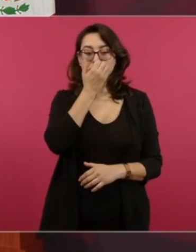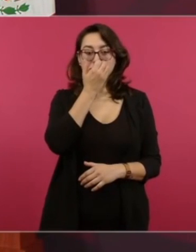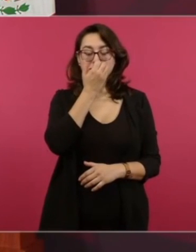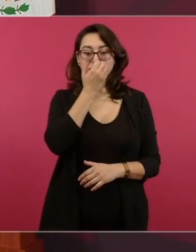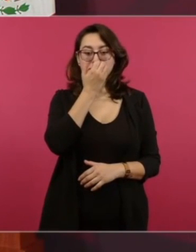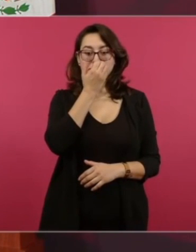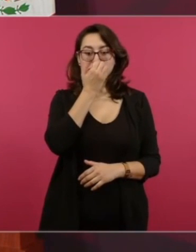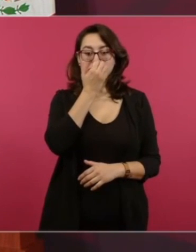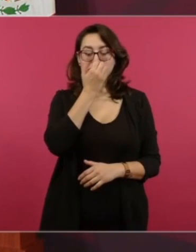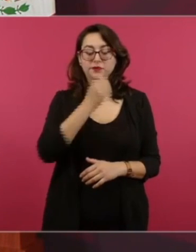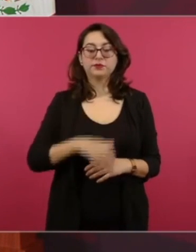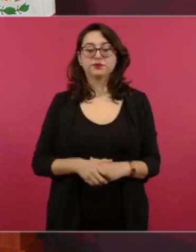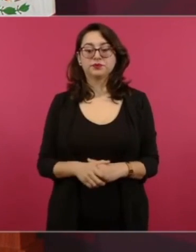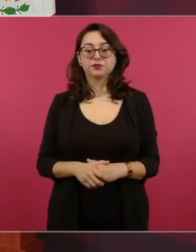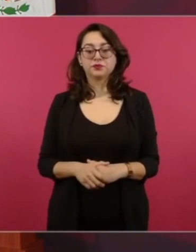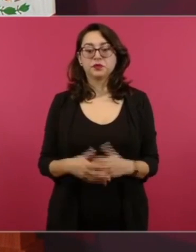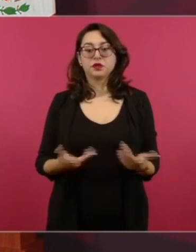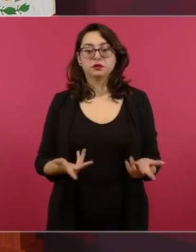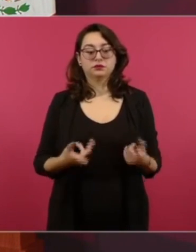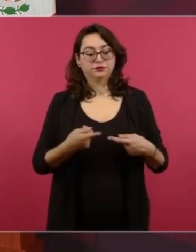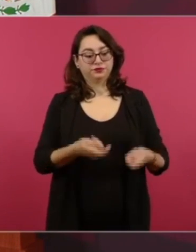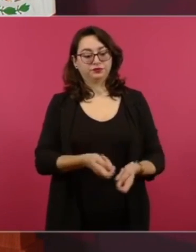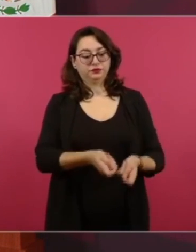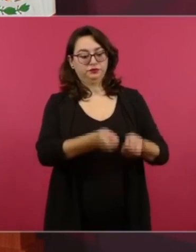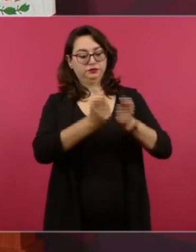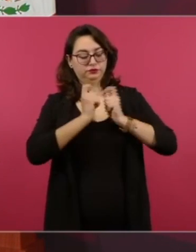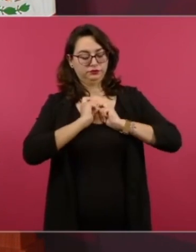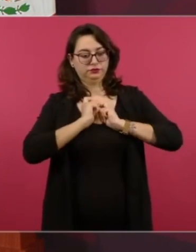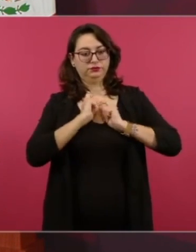Entonces llegamos y detuvimos